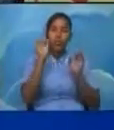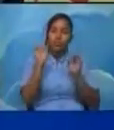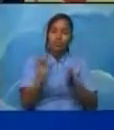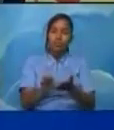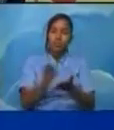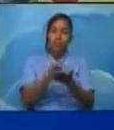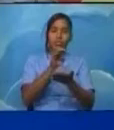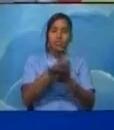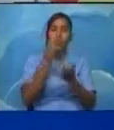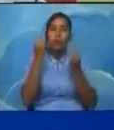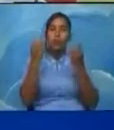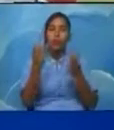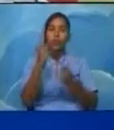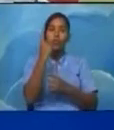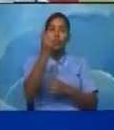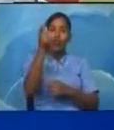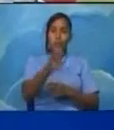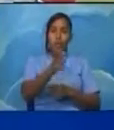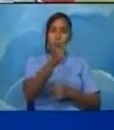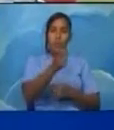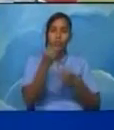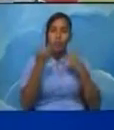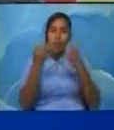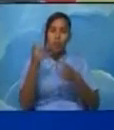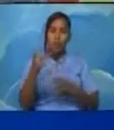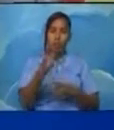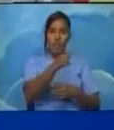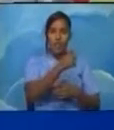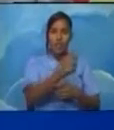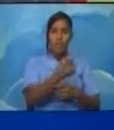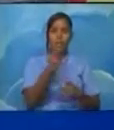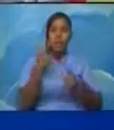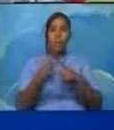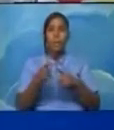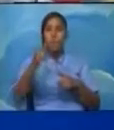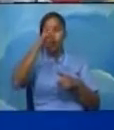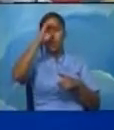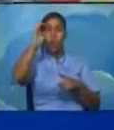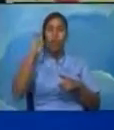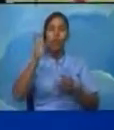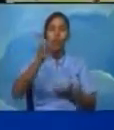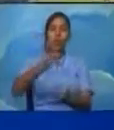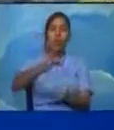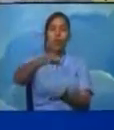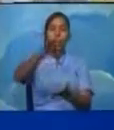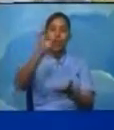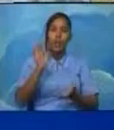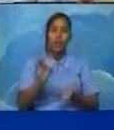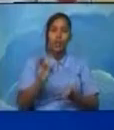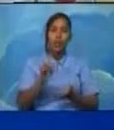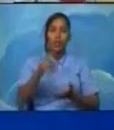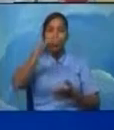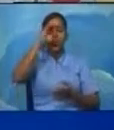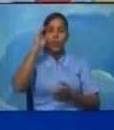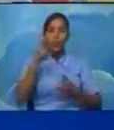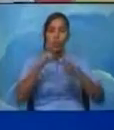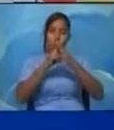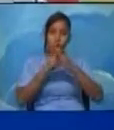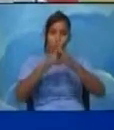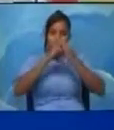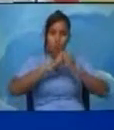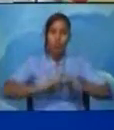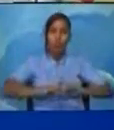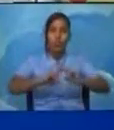hormiguita dentro de un hormiguero grande, grande, grande. Pero Dios lo escogió, Dios lo honró,